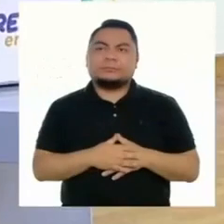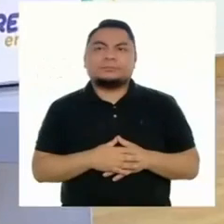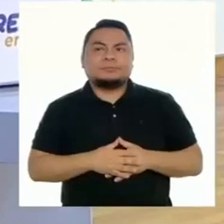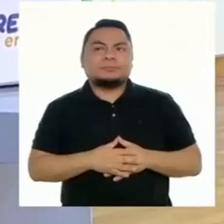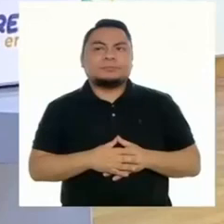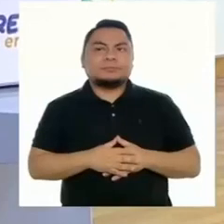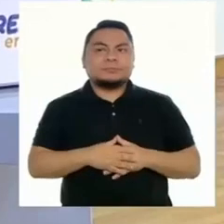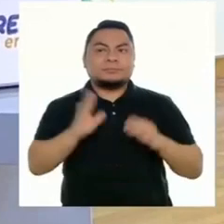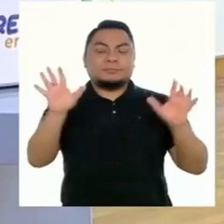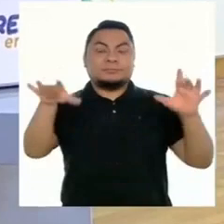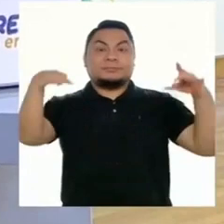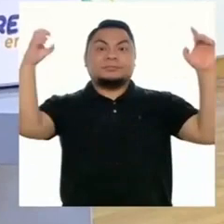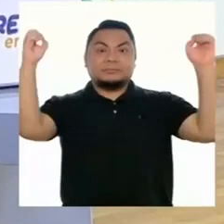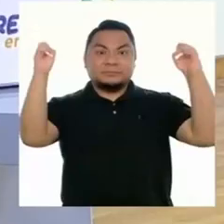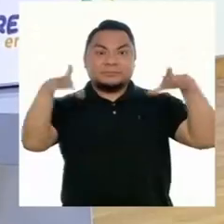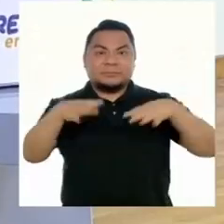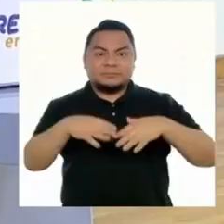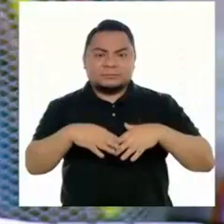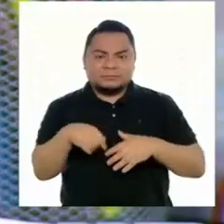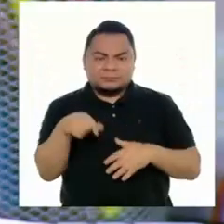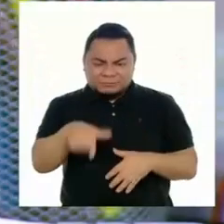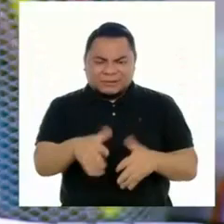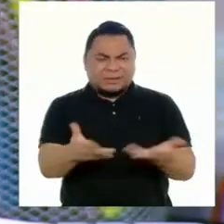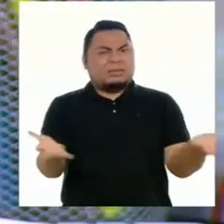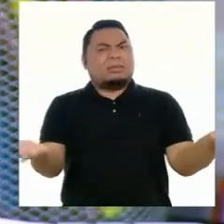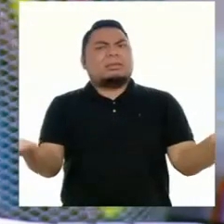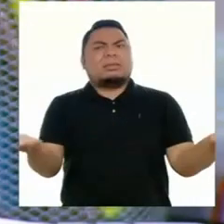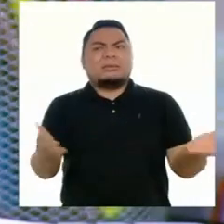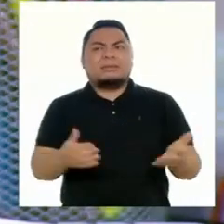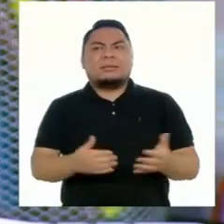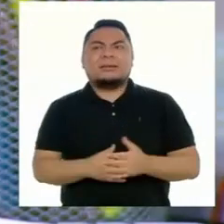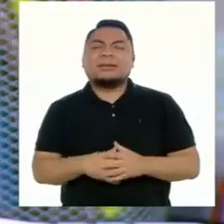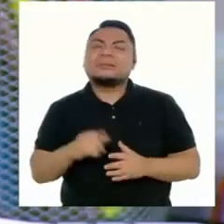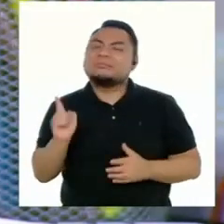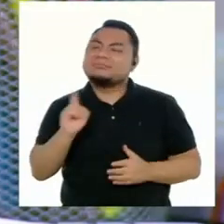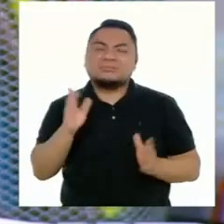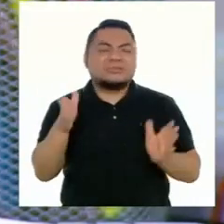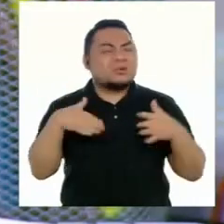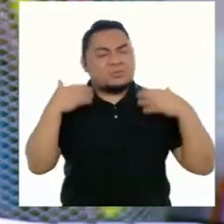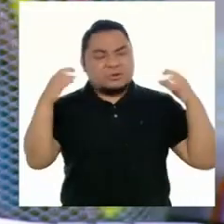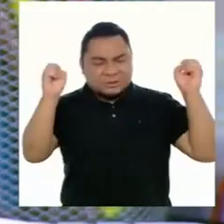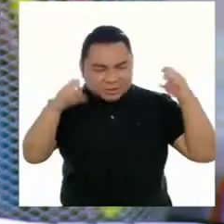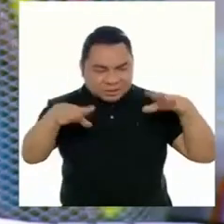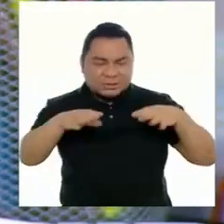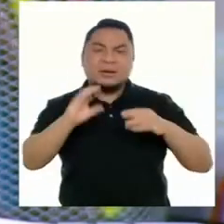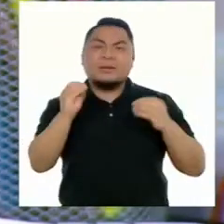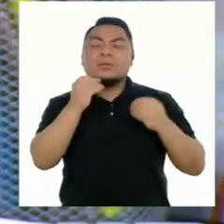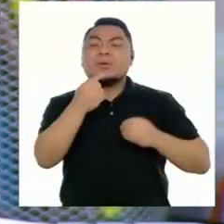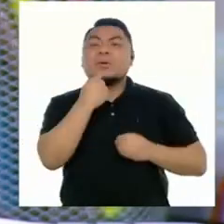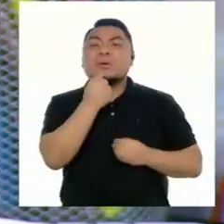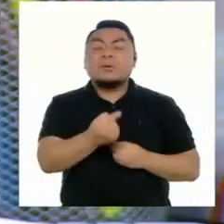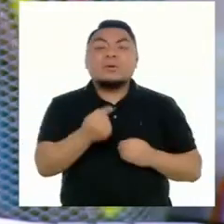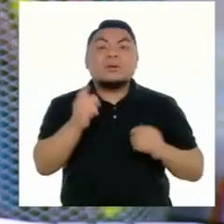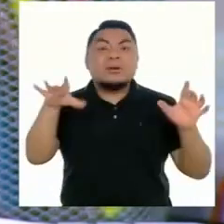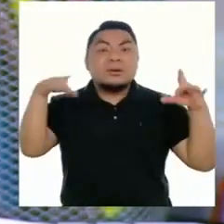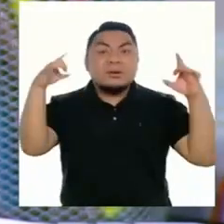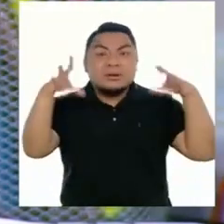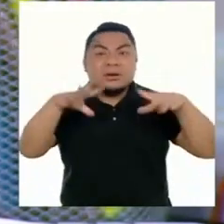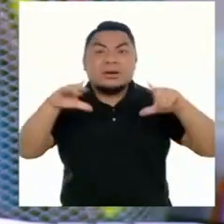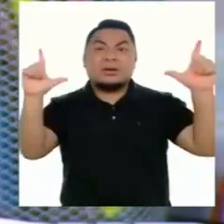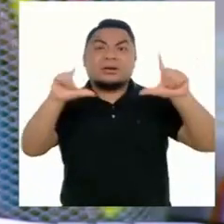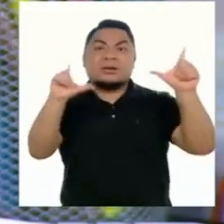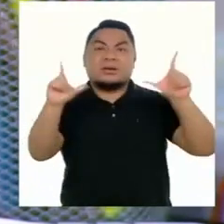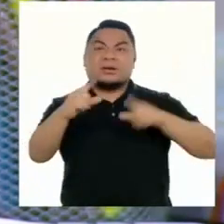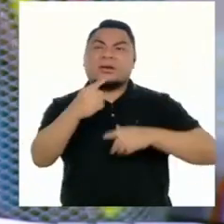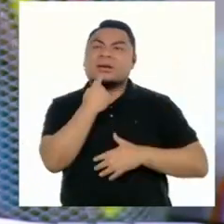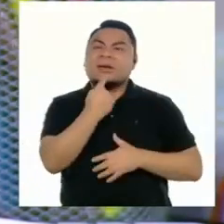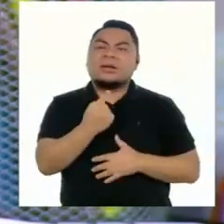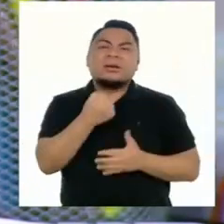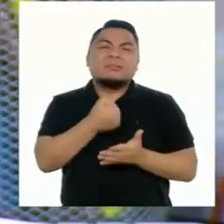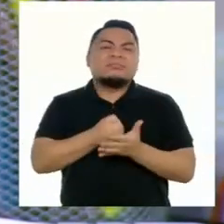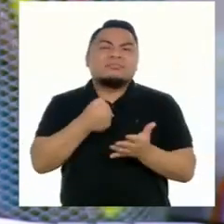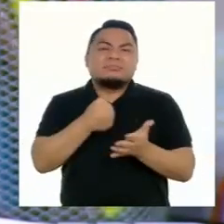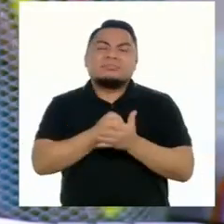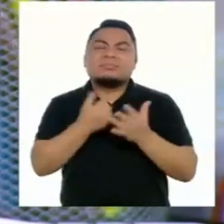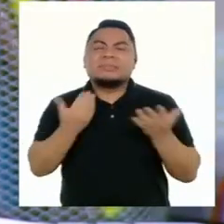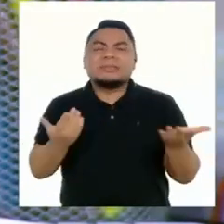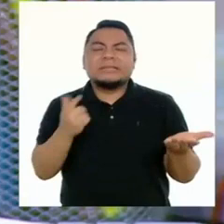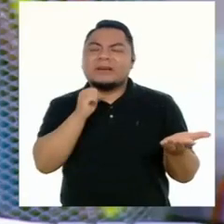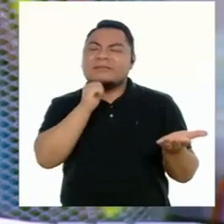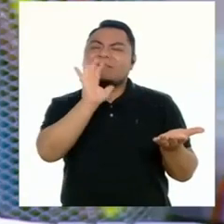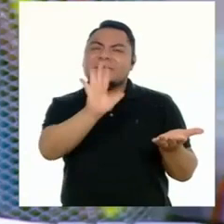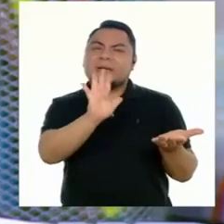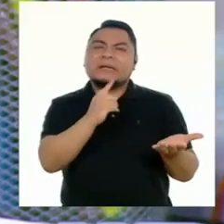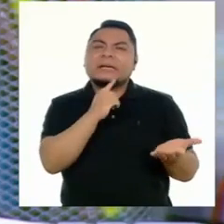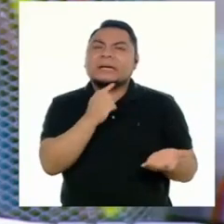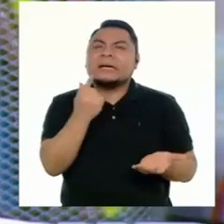atolondres. ¿Qué pasó? No apareció nada. No puedo aparecerla. La magia de televisión no lo consigue. Debe